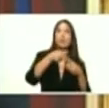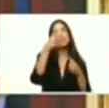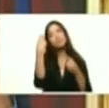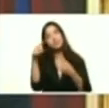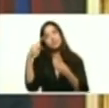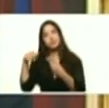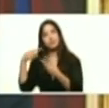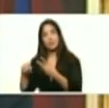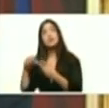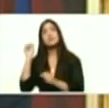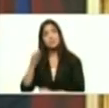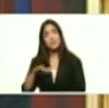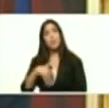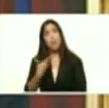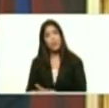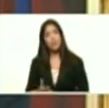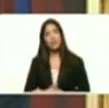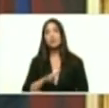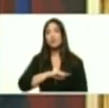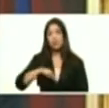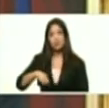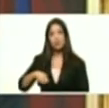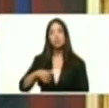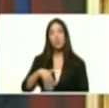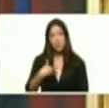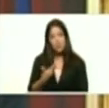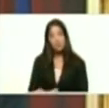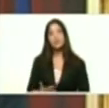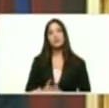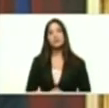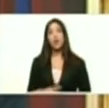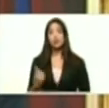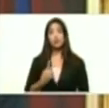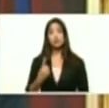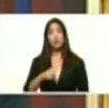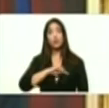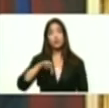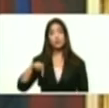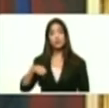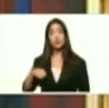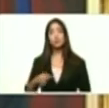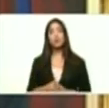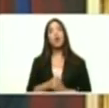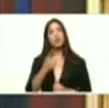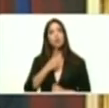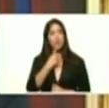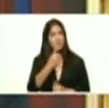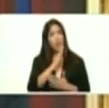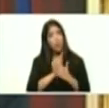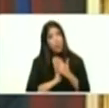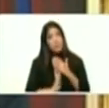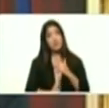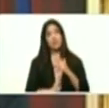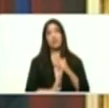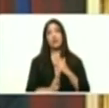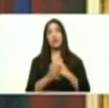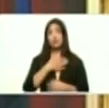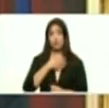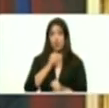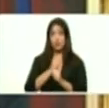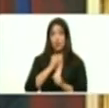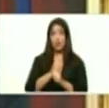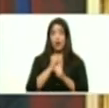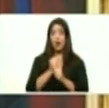Y vamos a poder. Nosotros vamos a poder. Solo nosotros podemos. Lo digo con humildad de obrero que soy,